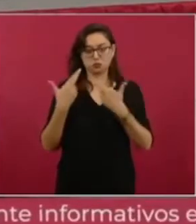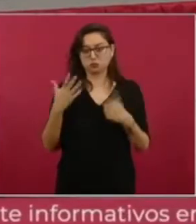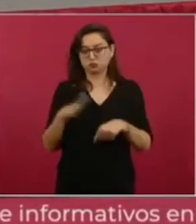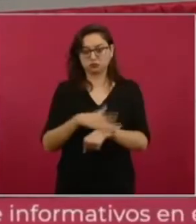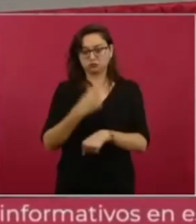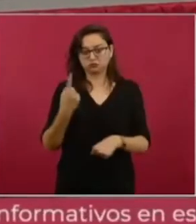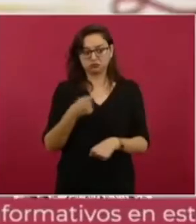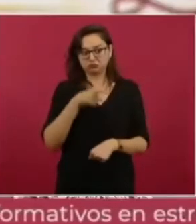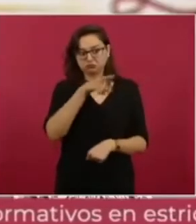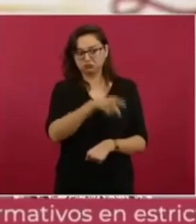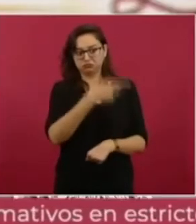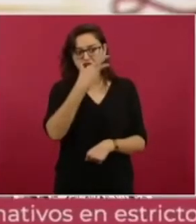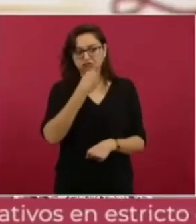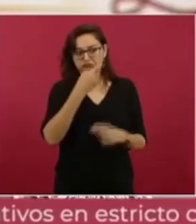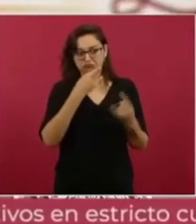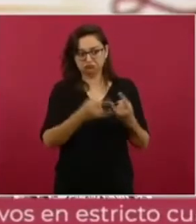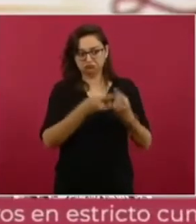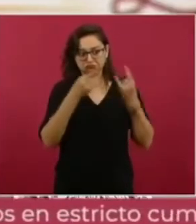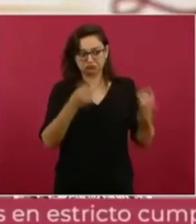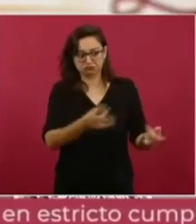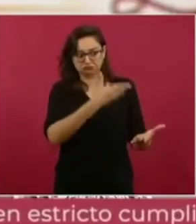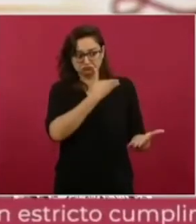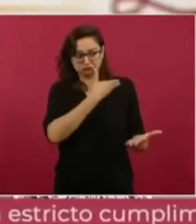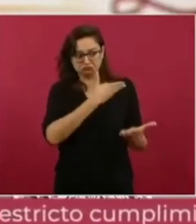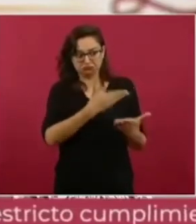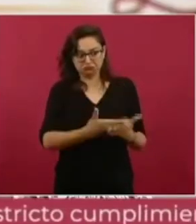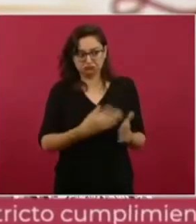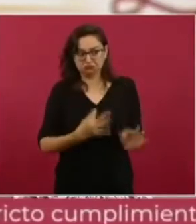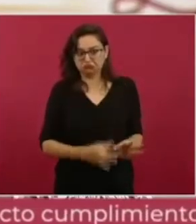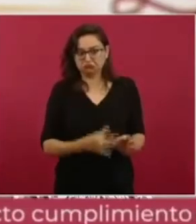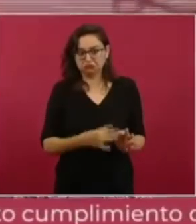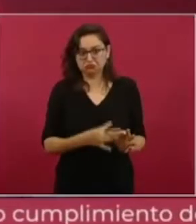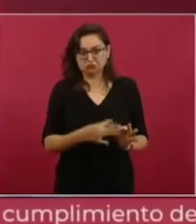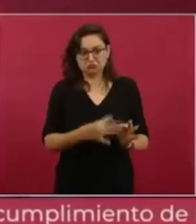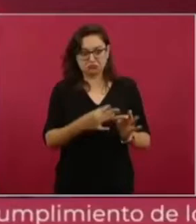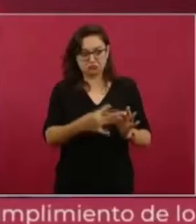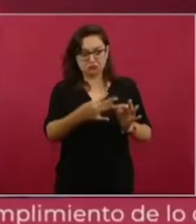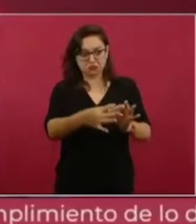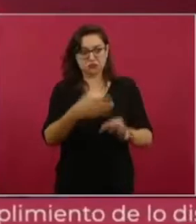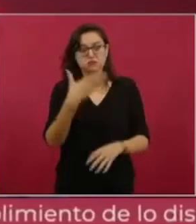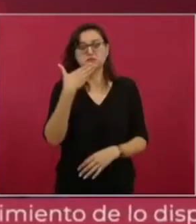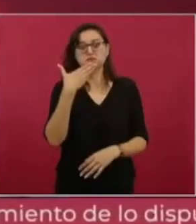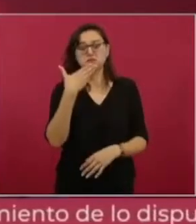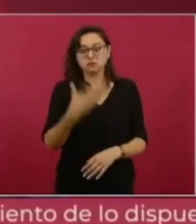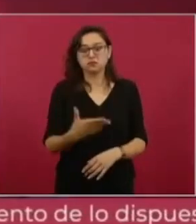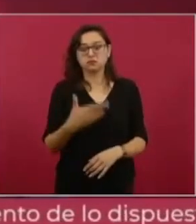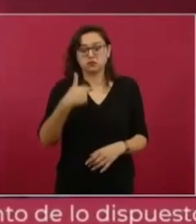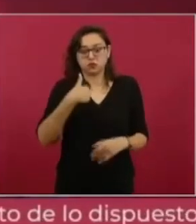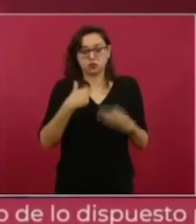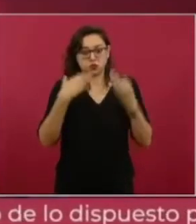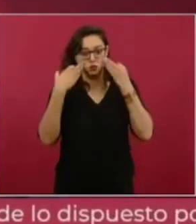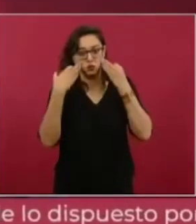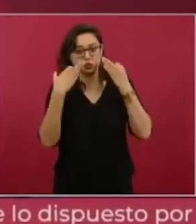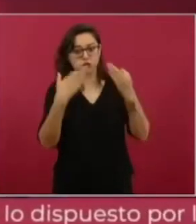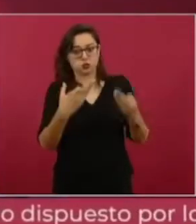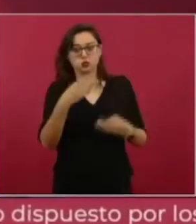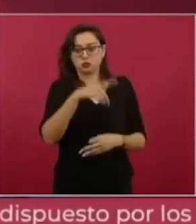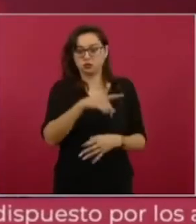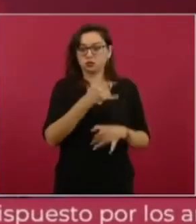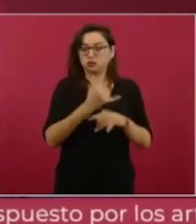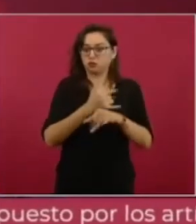una historia y está todo esto recabado en una persona que sí me consta directamente que